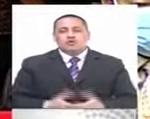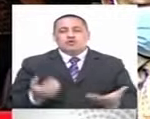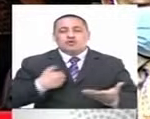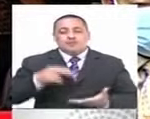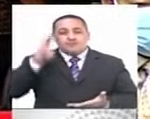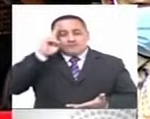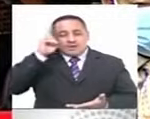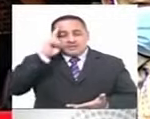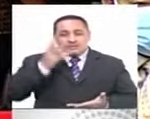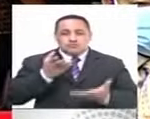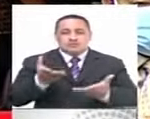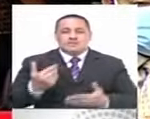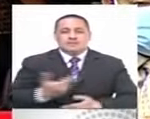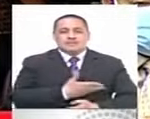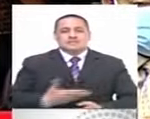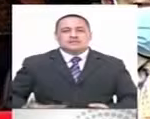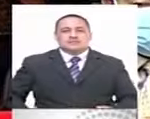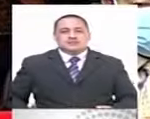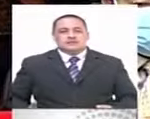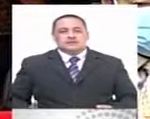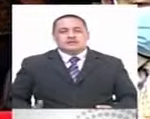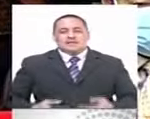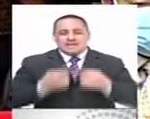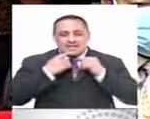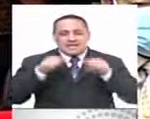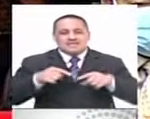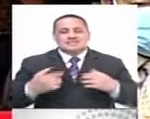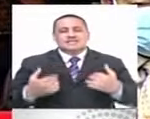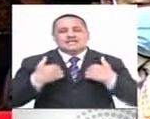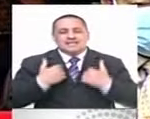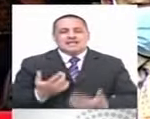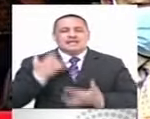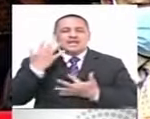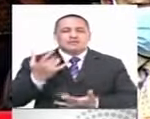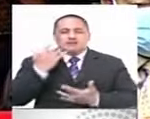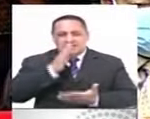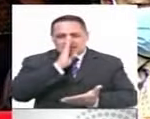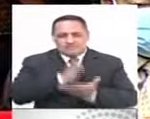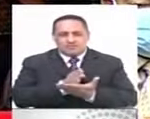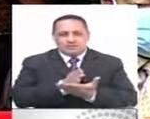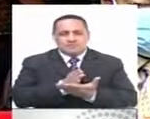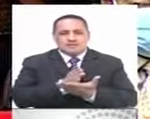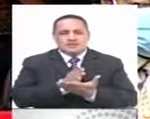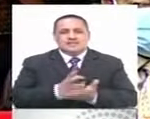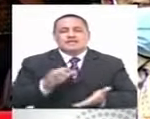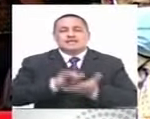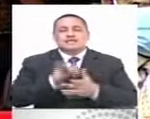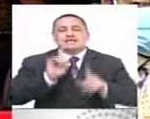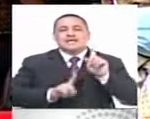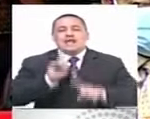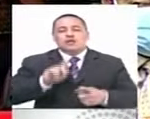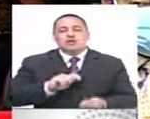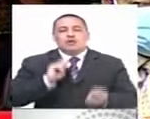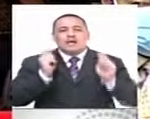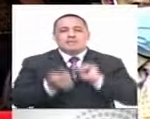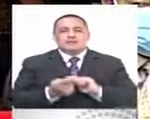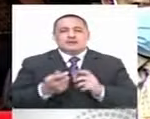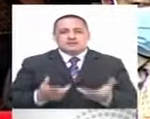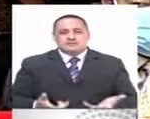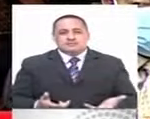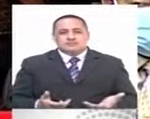Confianza, señora presidenta, es tener la esperanza firme de que algo cambie.